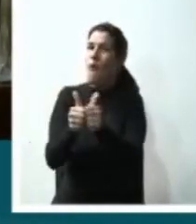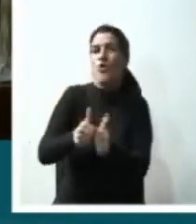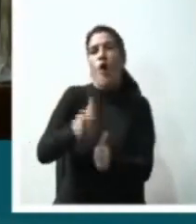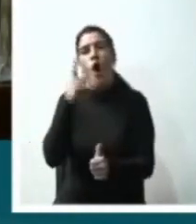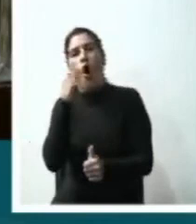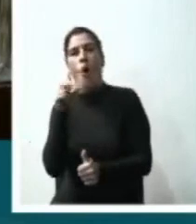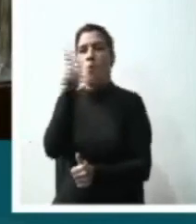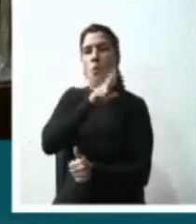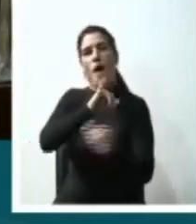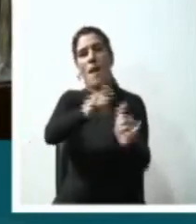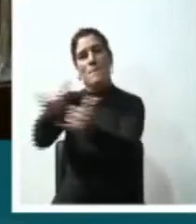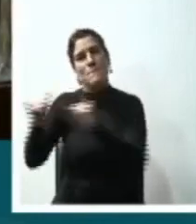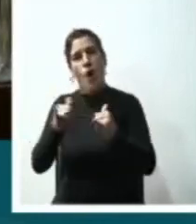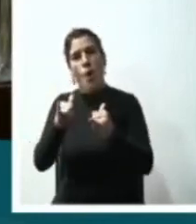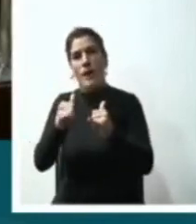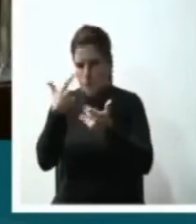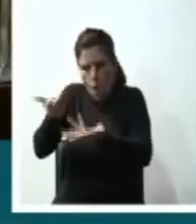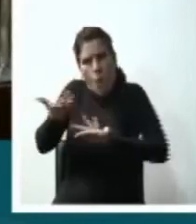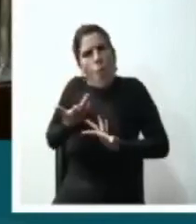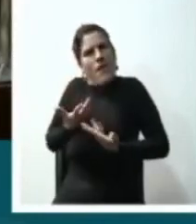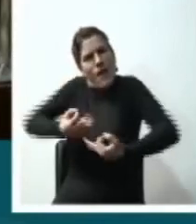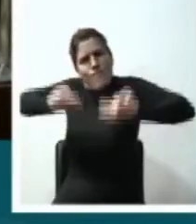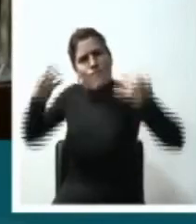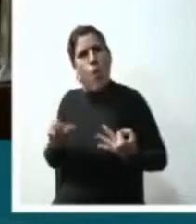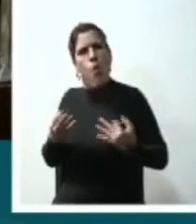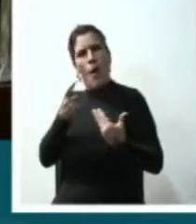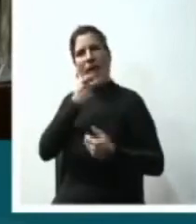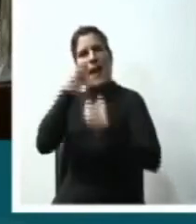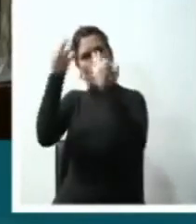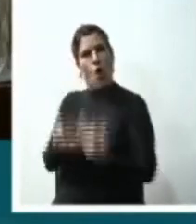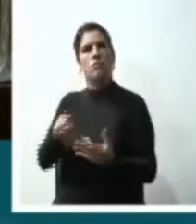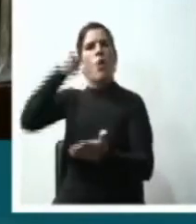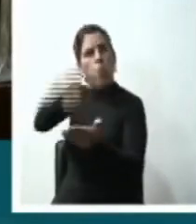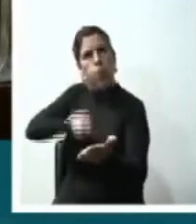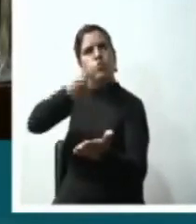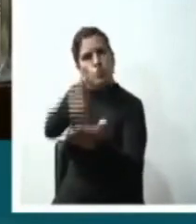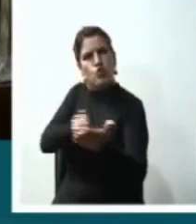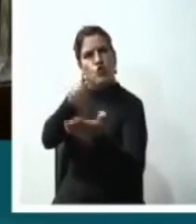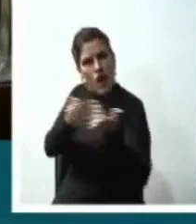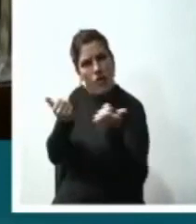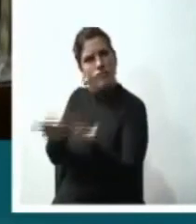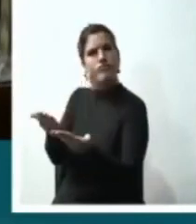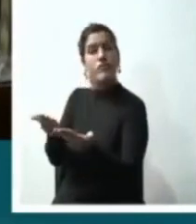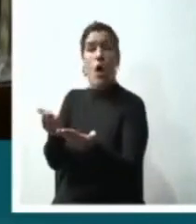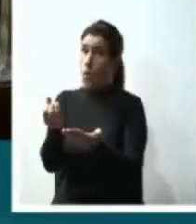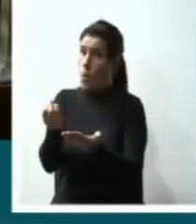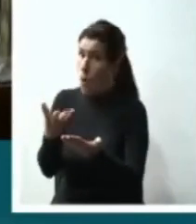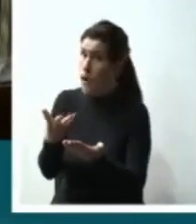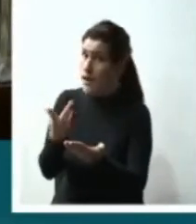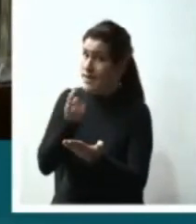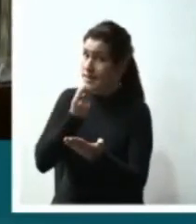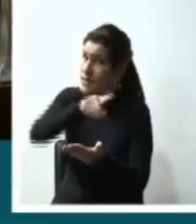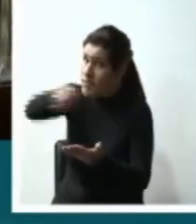pibes que nos están dando un gran ejemplo con su lucha, porque yo les puedo asegurar que si no fuera por